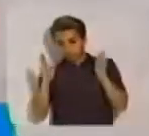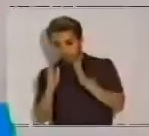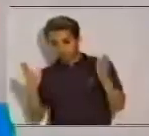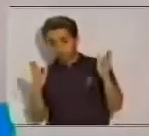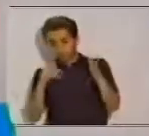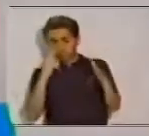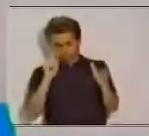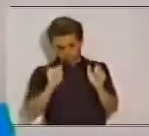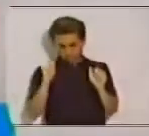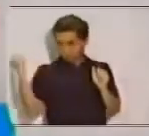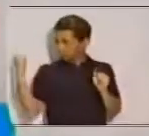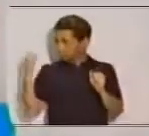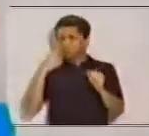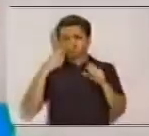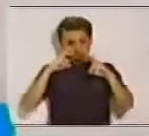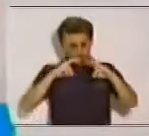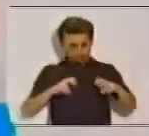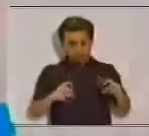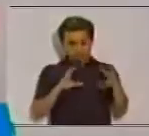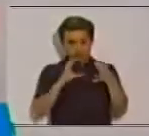Revísenlo.